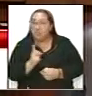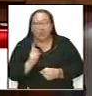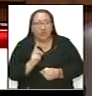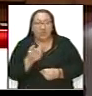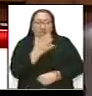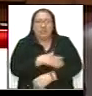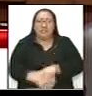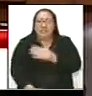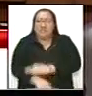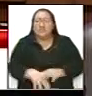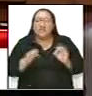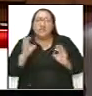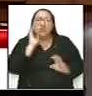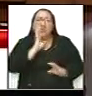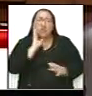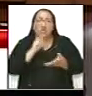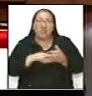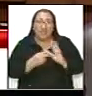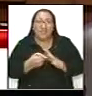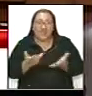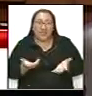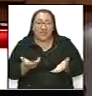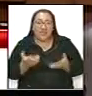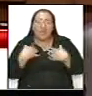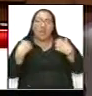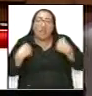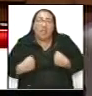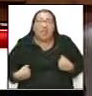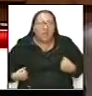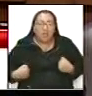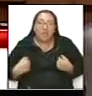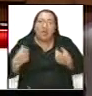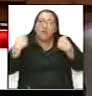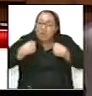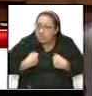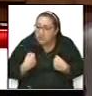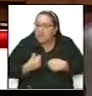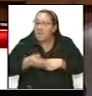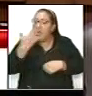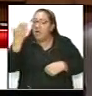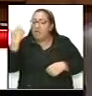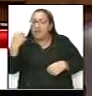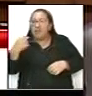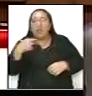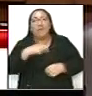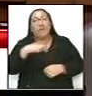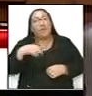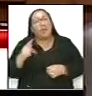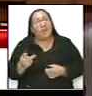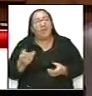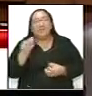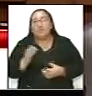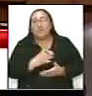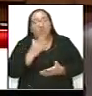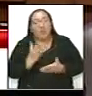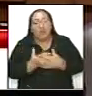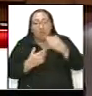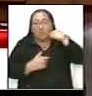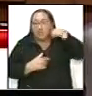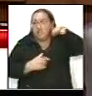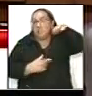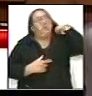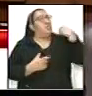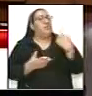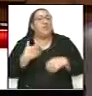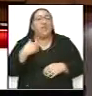despercude de la mochila con la que vino cargado el gobierno del señor Pedro Pablo Kuczynski, que fue el